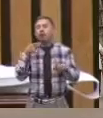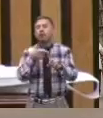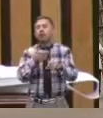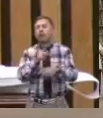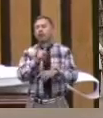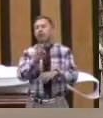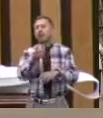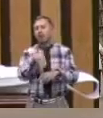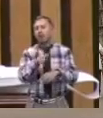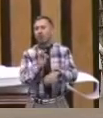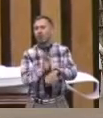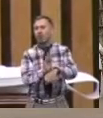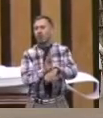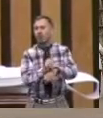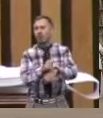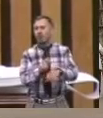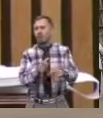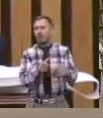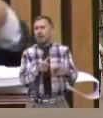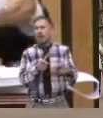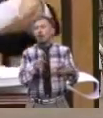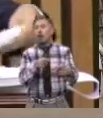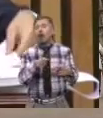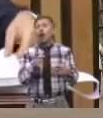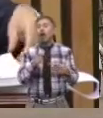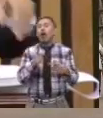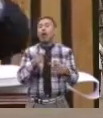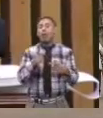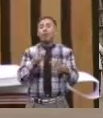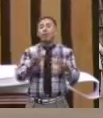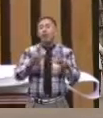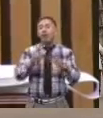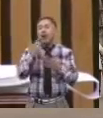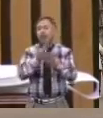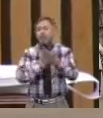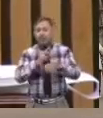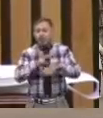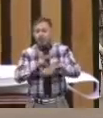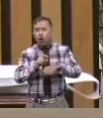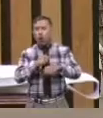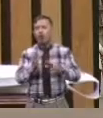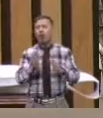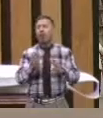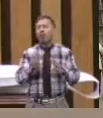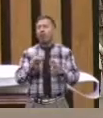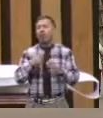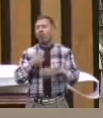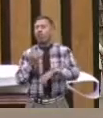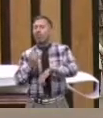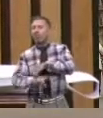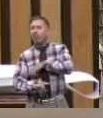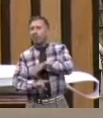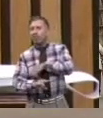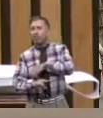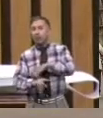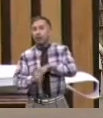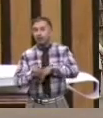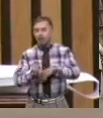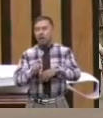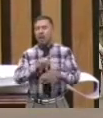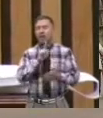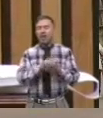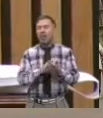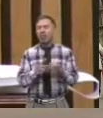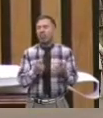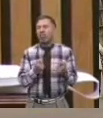eludir sus obligaciones en materia de fiscalización. En otras palabras, un fraude a la ley, otra vez más